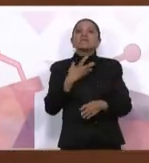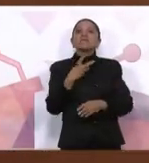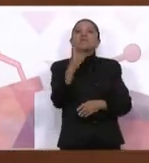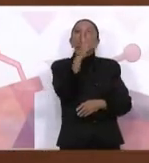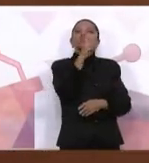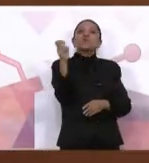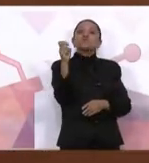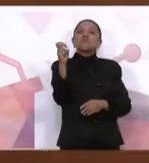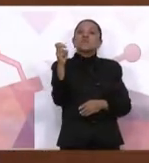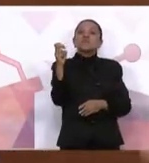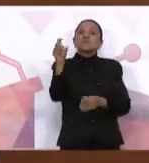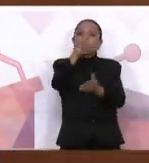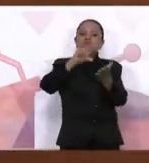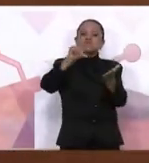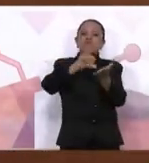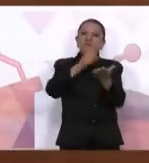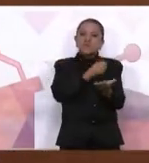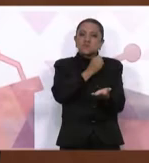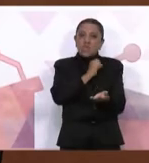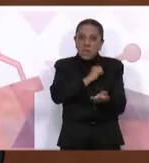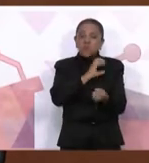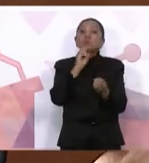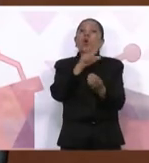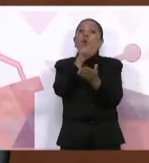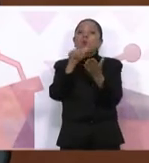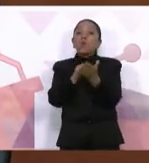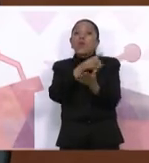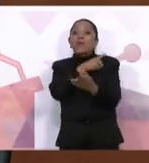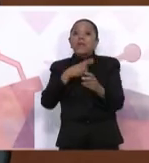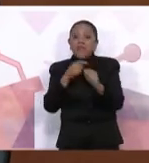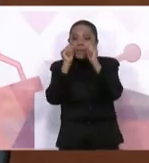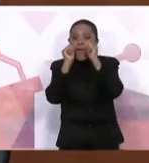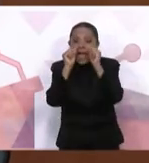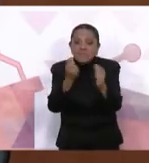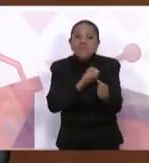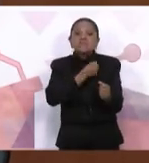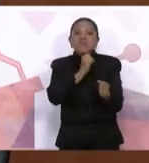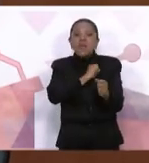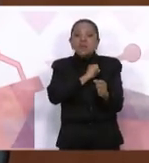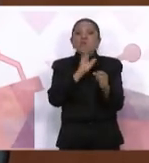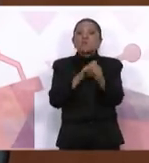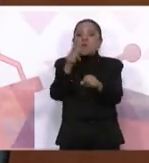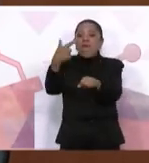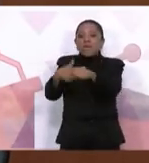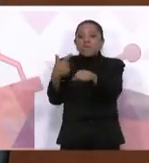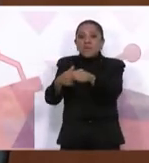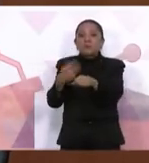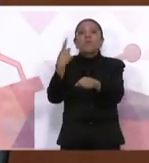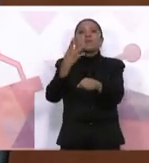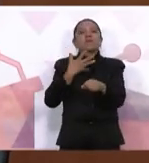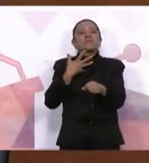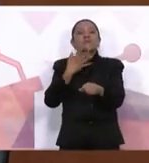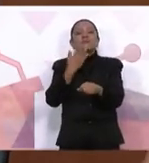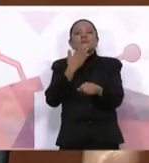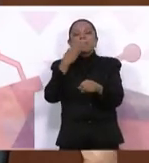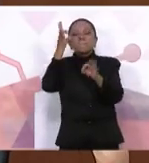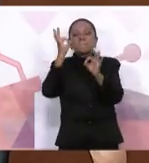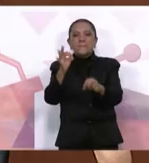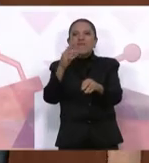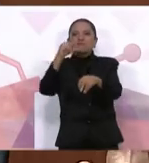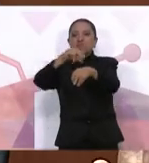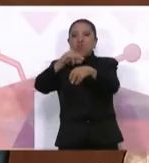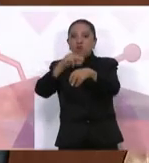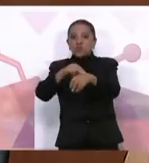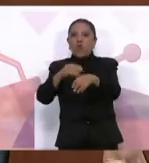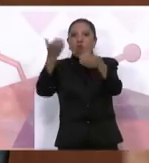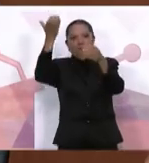lugares de donde sea la gente atenderse la salud que están mal con buenos médicos con enfermeras con consultas para todos